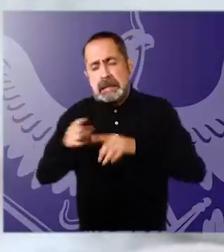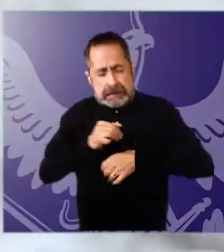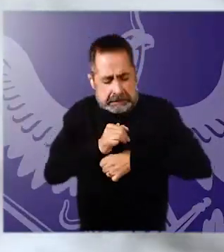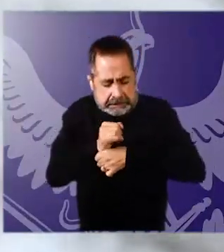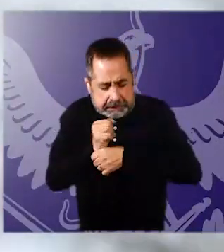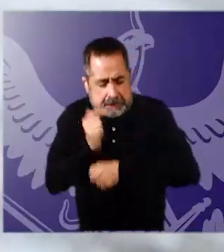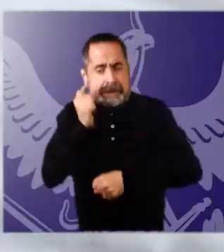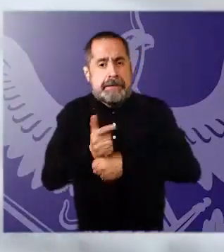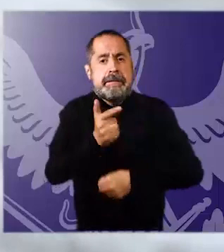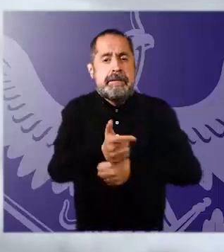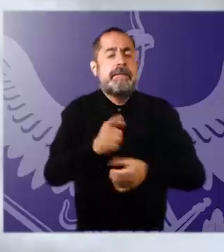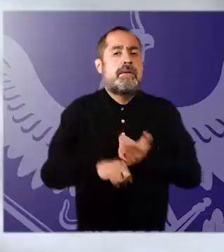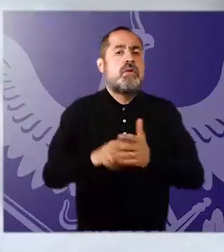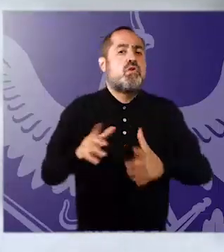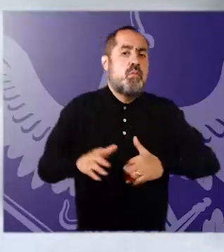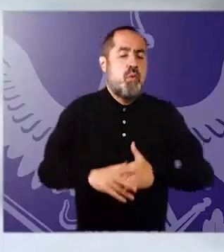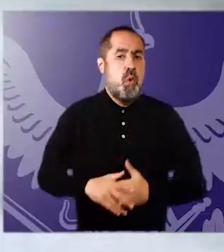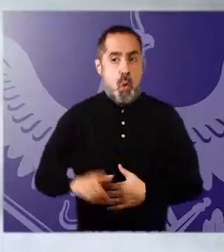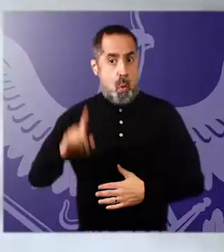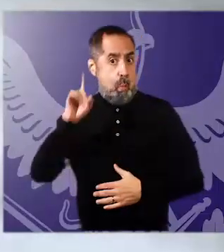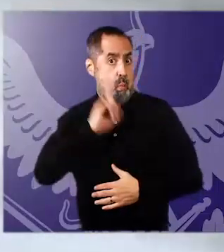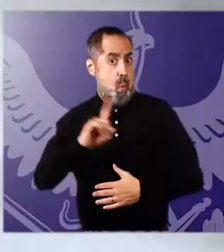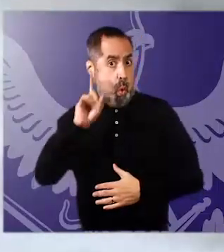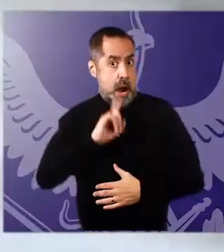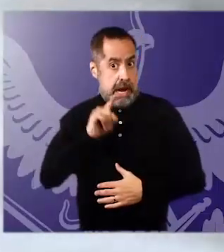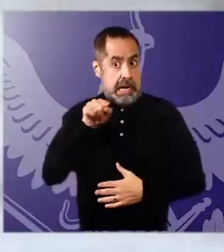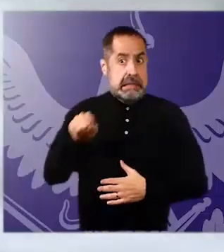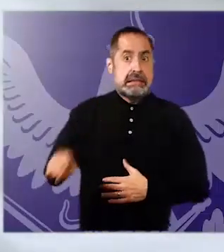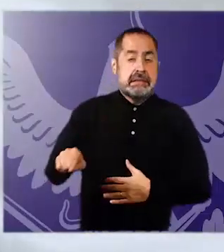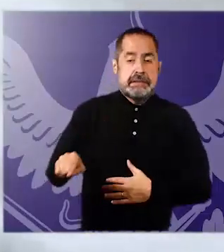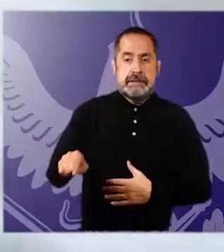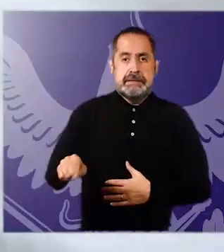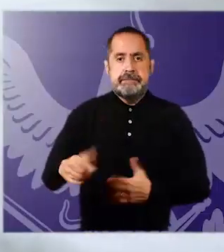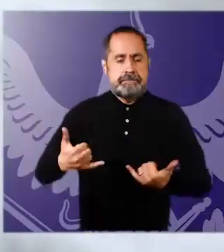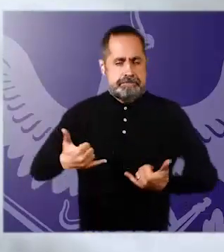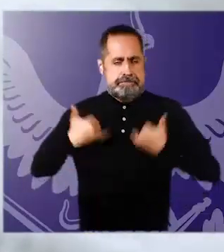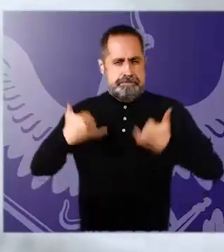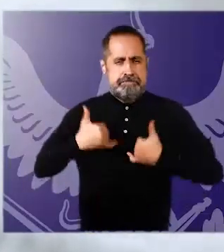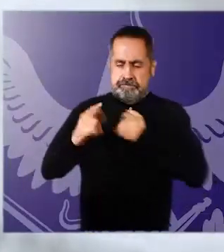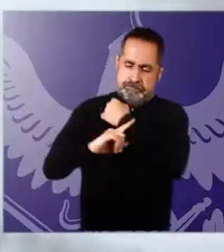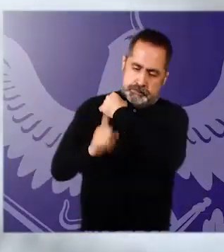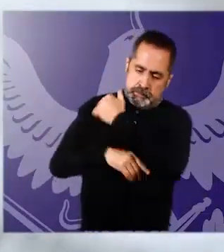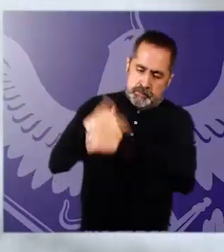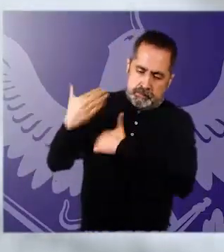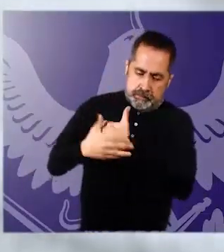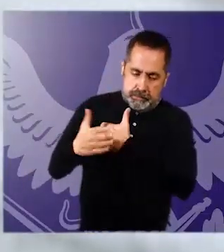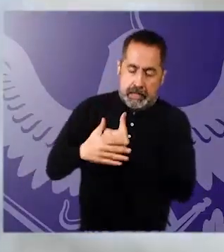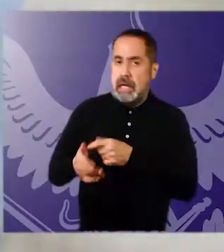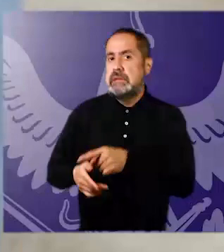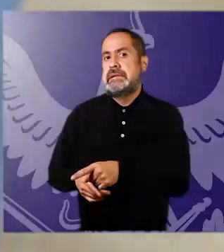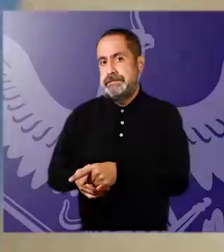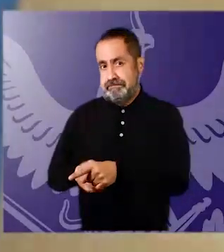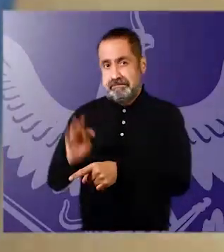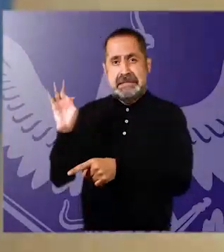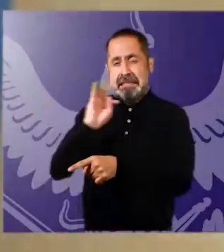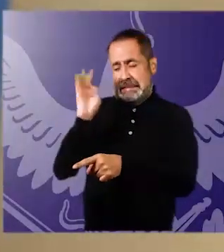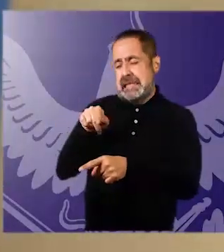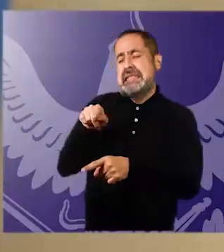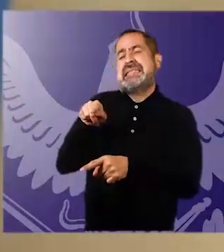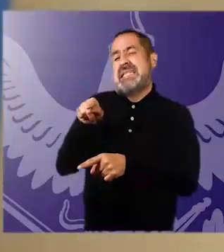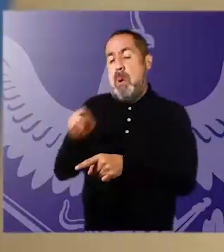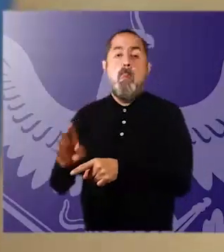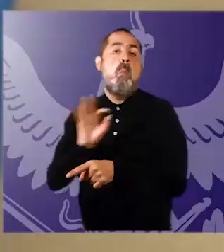diferentes investigaciones han mostrado que las mujeres que tienen un embarazo en la adolescencia están más expuestas